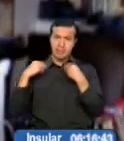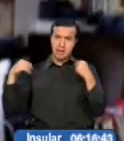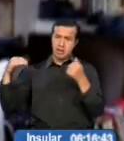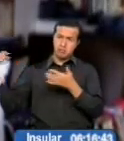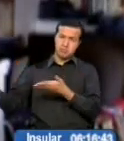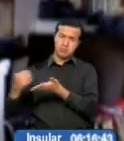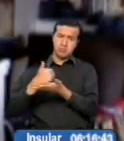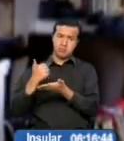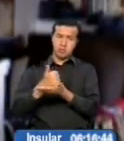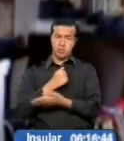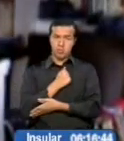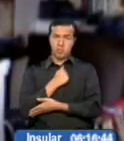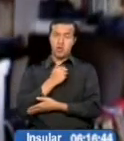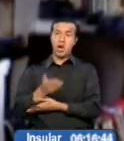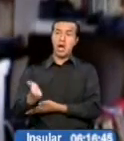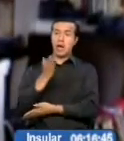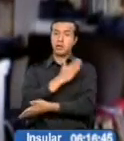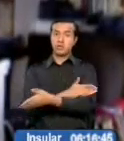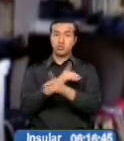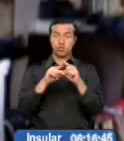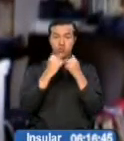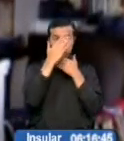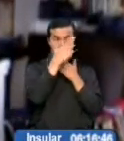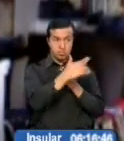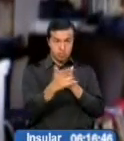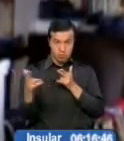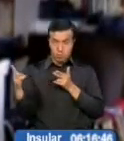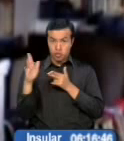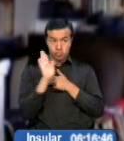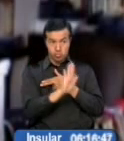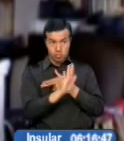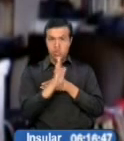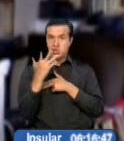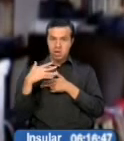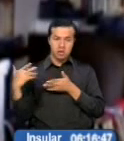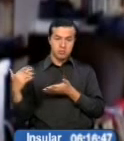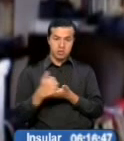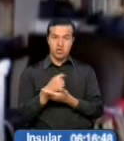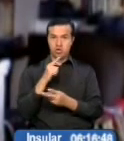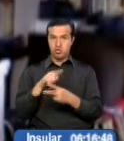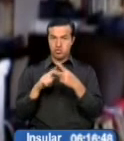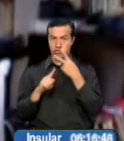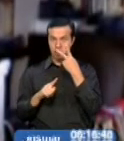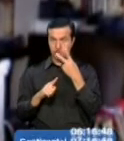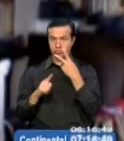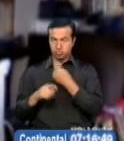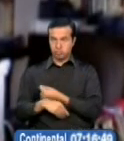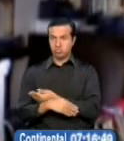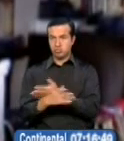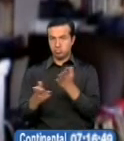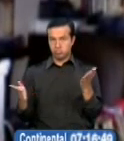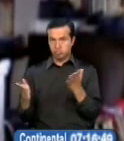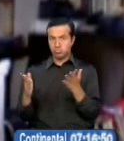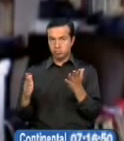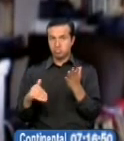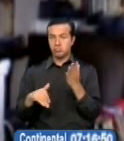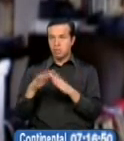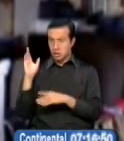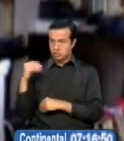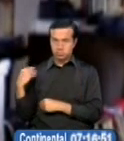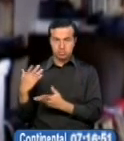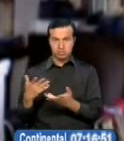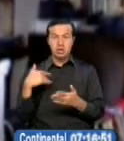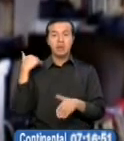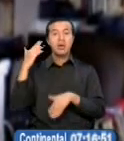que pertenecían, digamos, a organizaciones criminales. Esos dos recursos van a ser, digamos, la principal fuente. Y